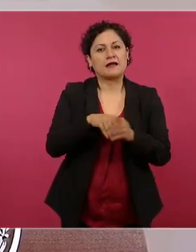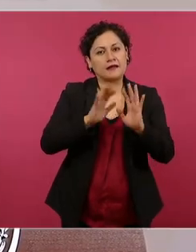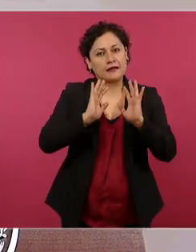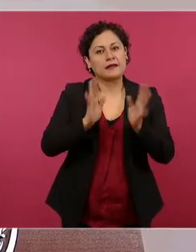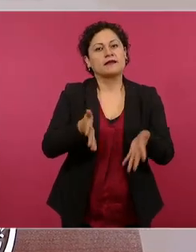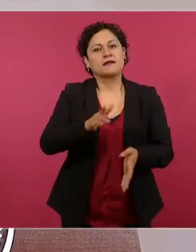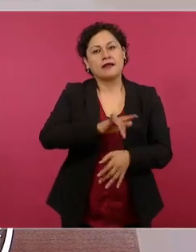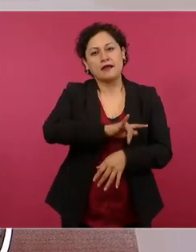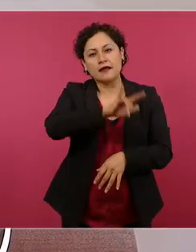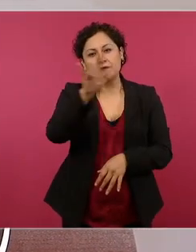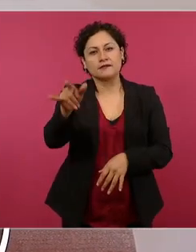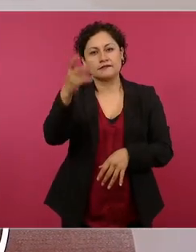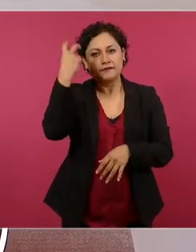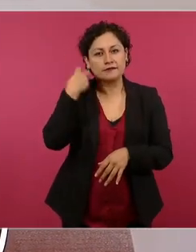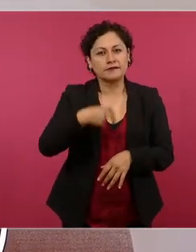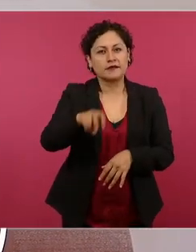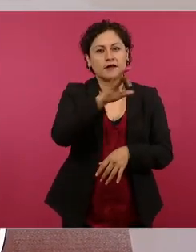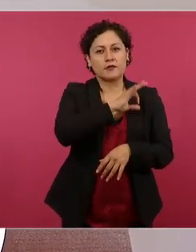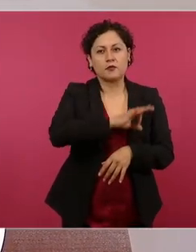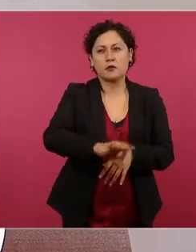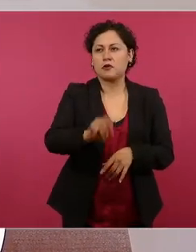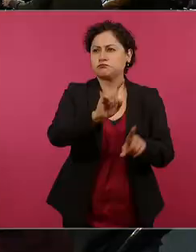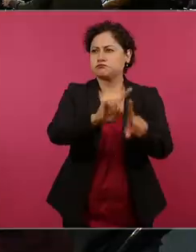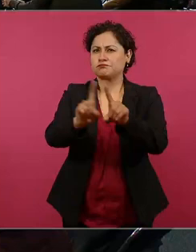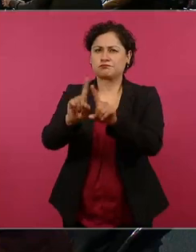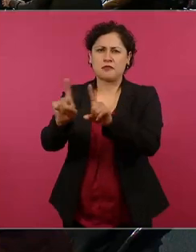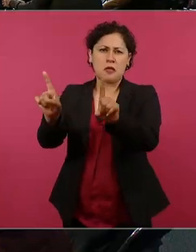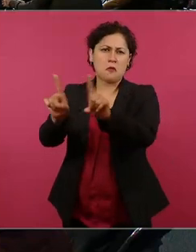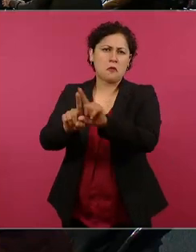parejas que pueden viajar,